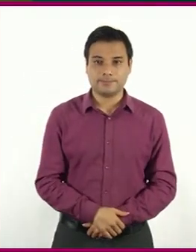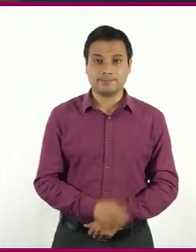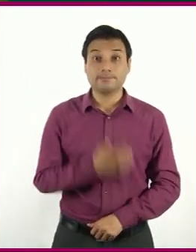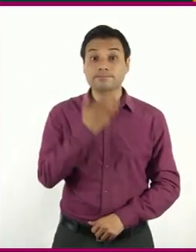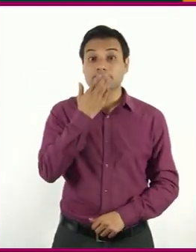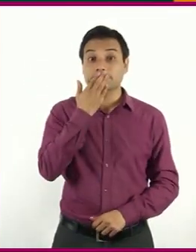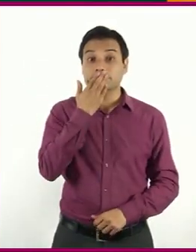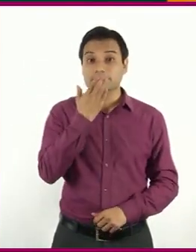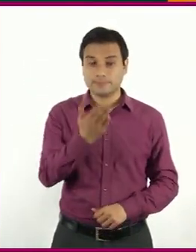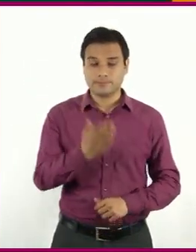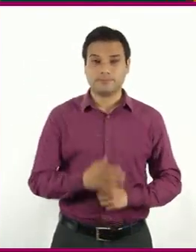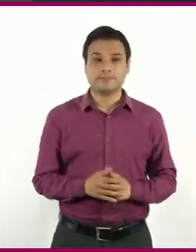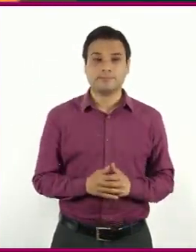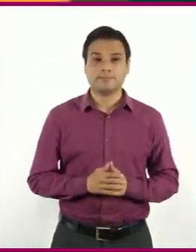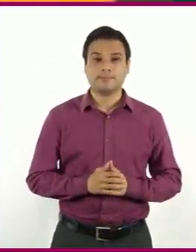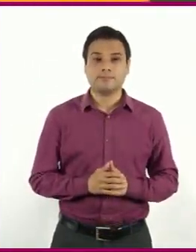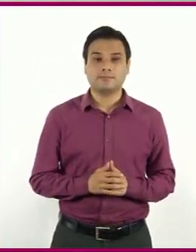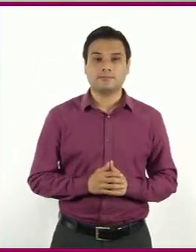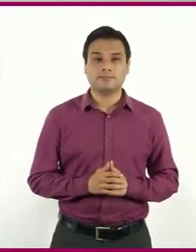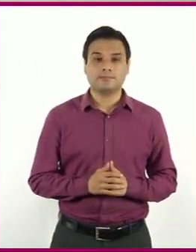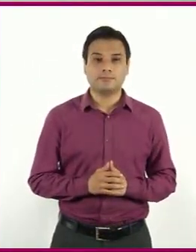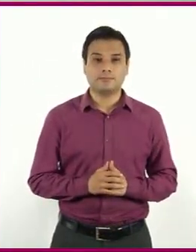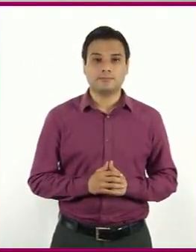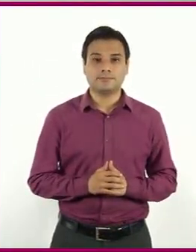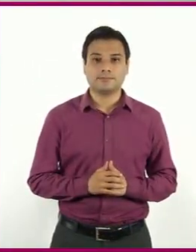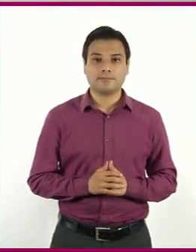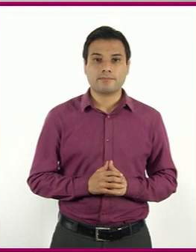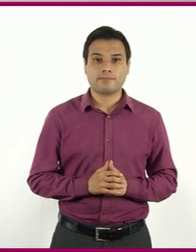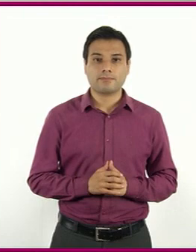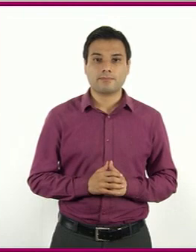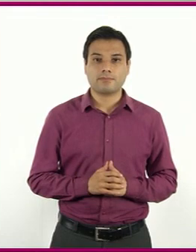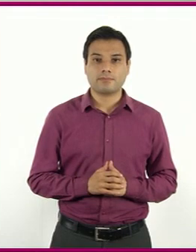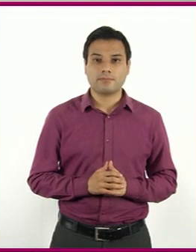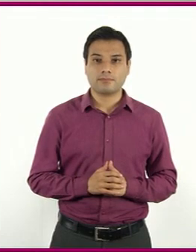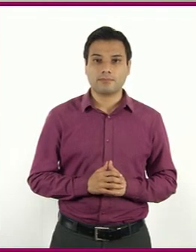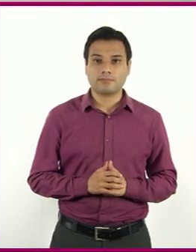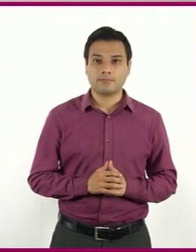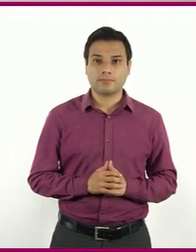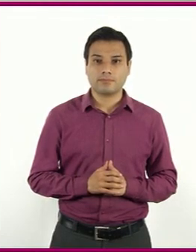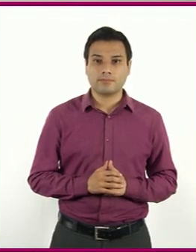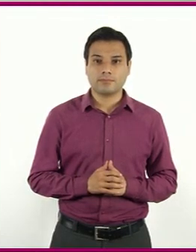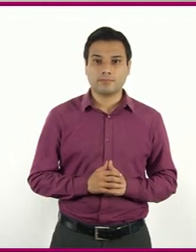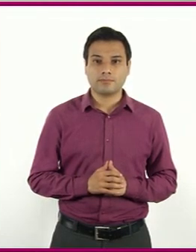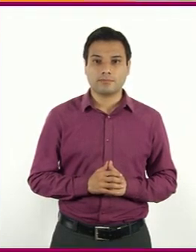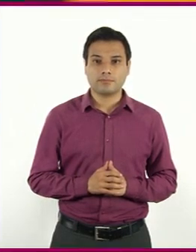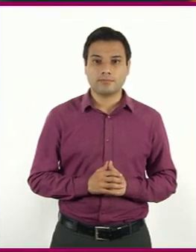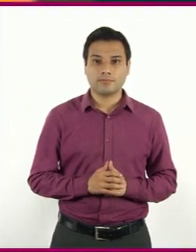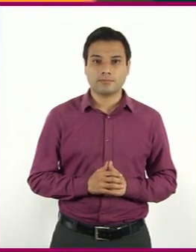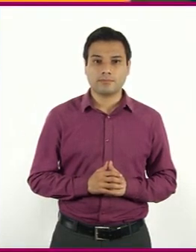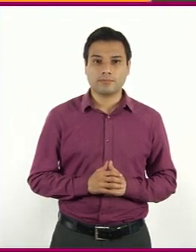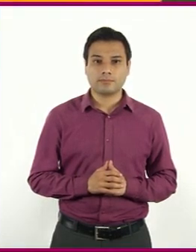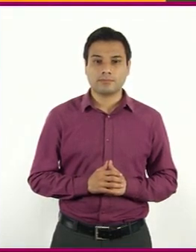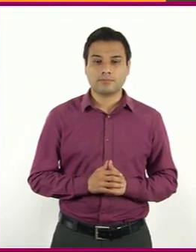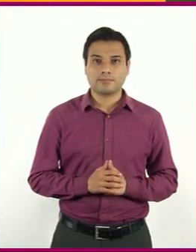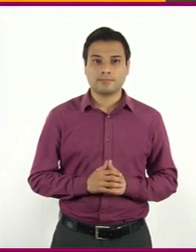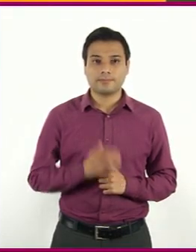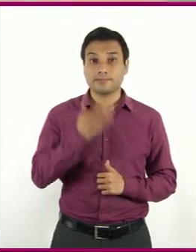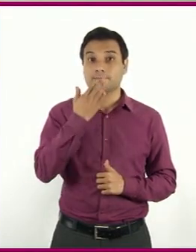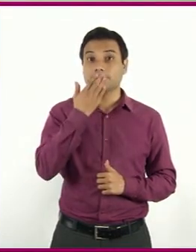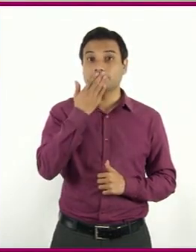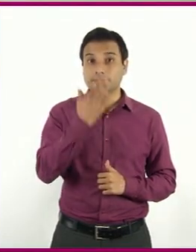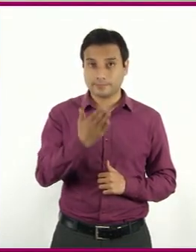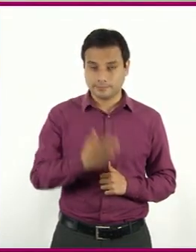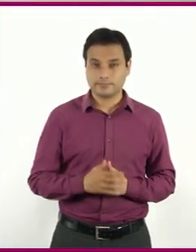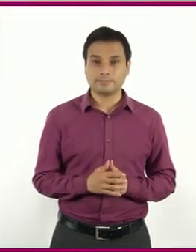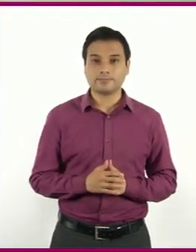Bien, muy bien. Giro y se la entrego al profesor. Listo. Aquí tengo más. Bien. Perfecto.